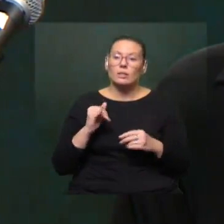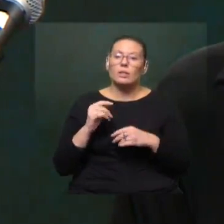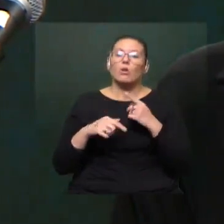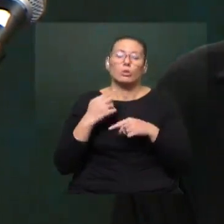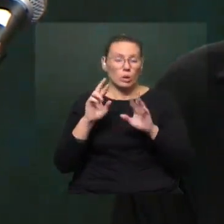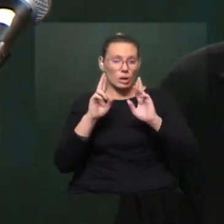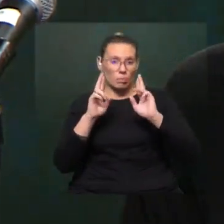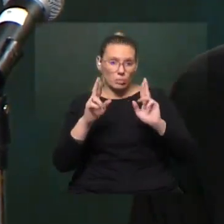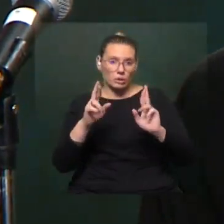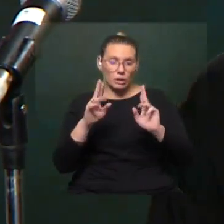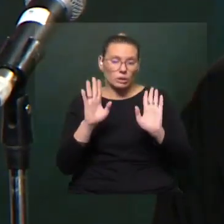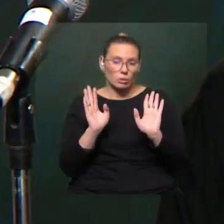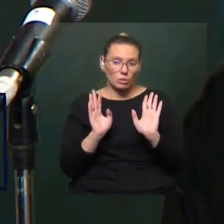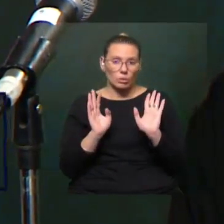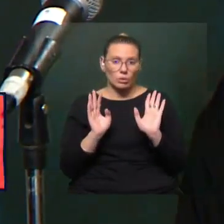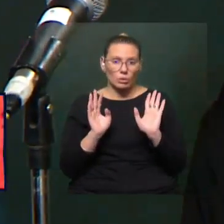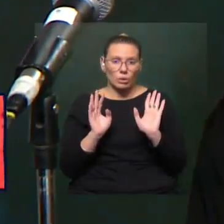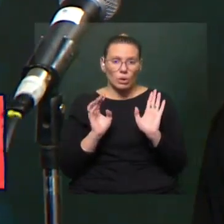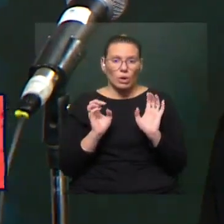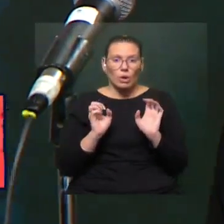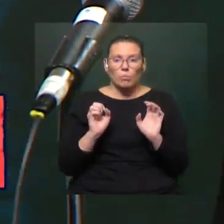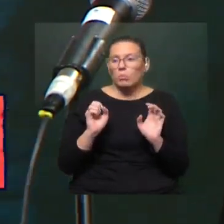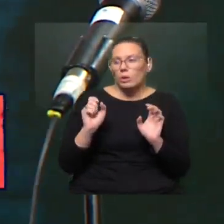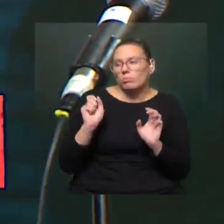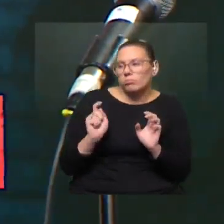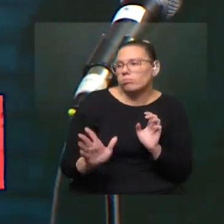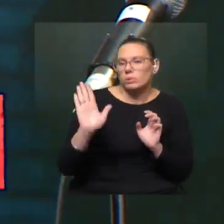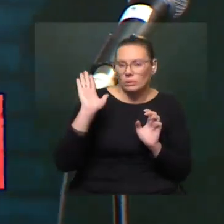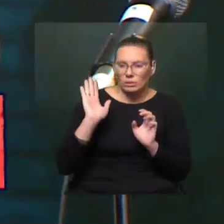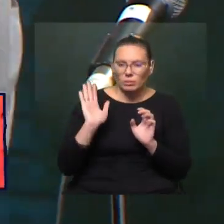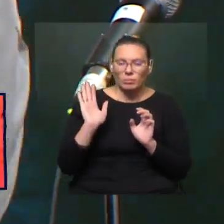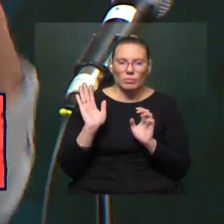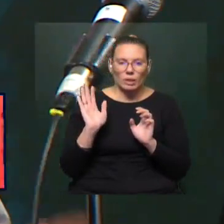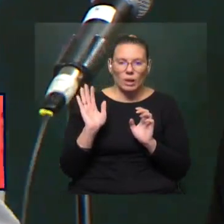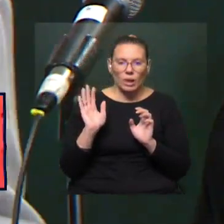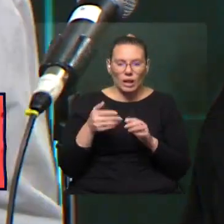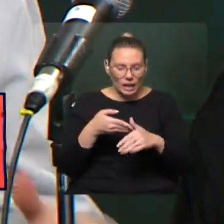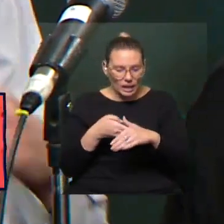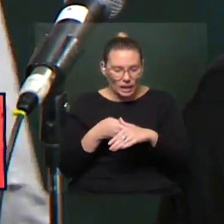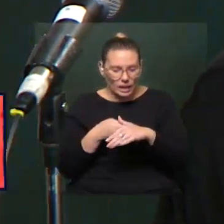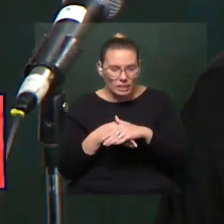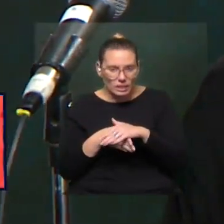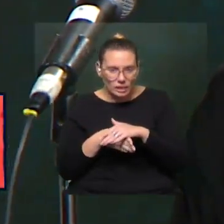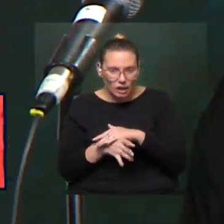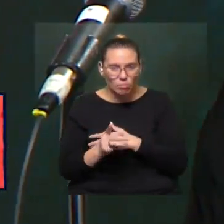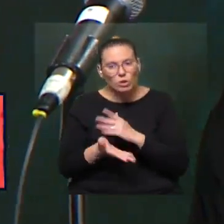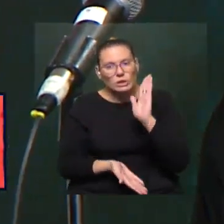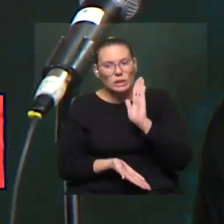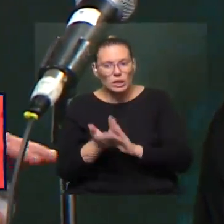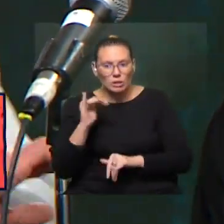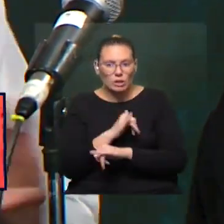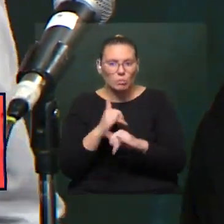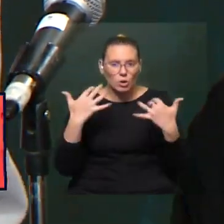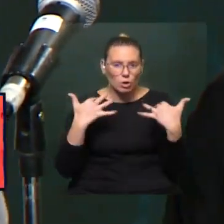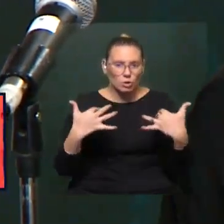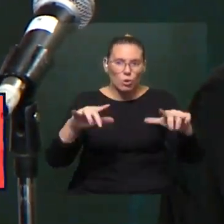respetando porque es parte de lo que es como nuestra marca y es que nosotros entramos de una manera salimos de una manera terminó